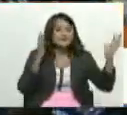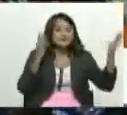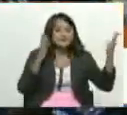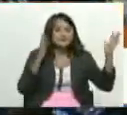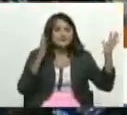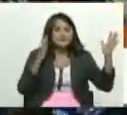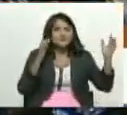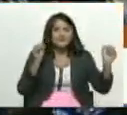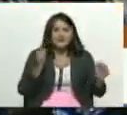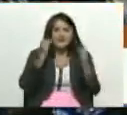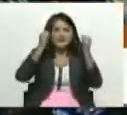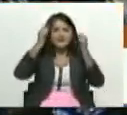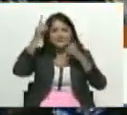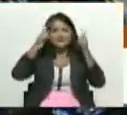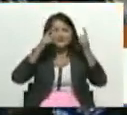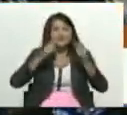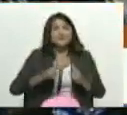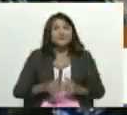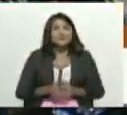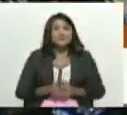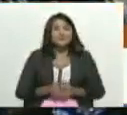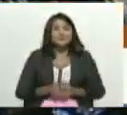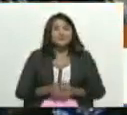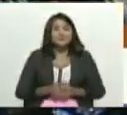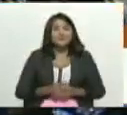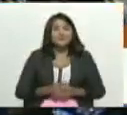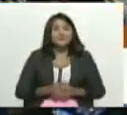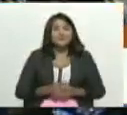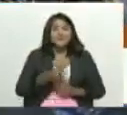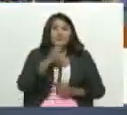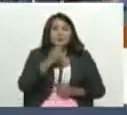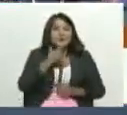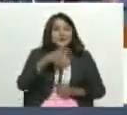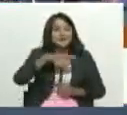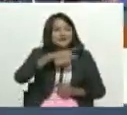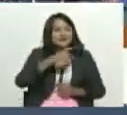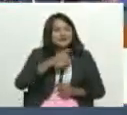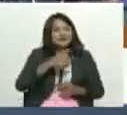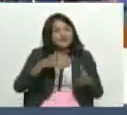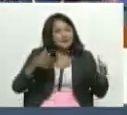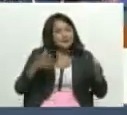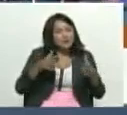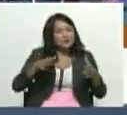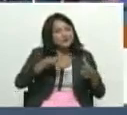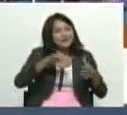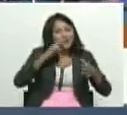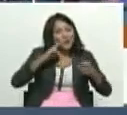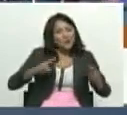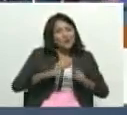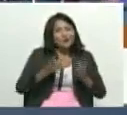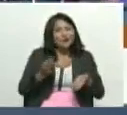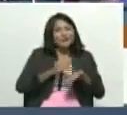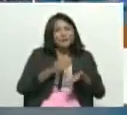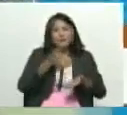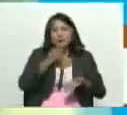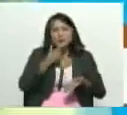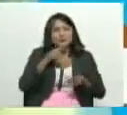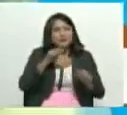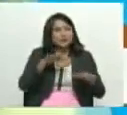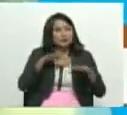que viva Chávez Qué bonita reunión vale Qué bonito reencuentro este